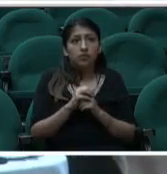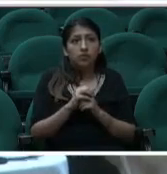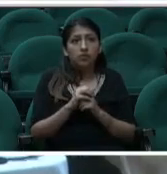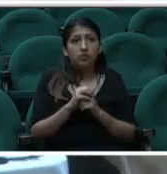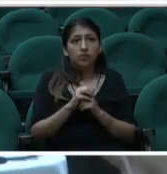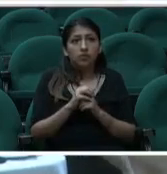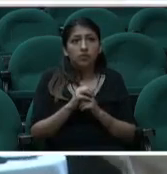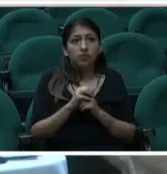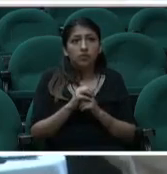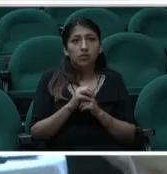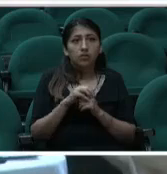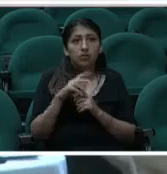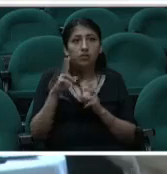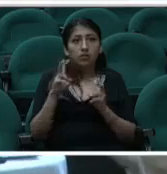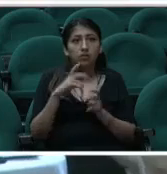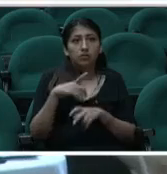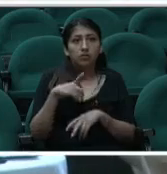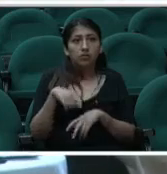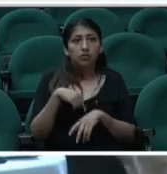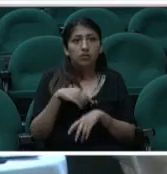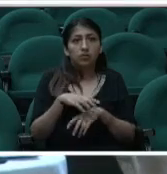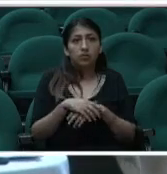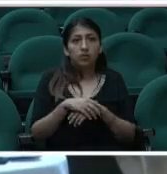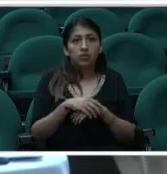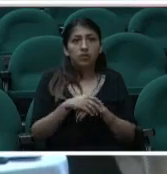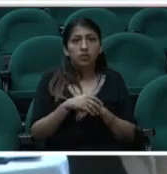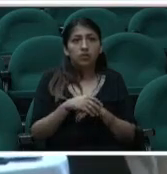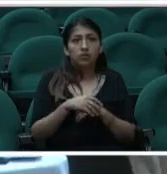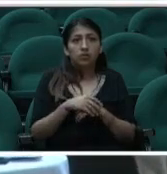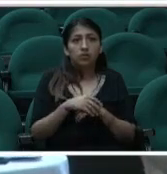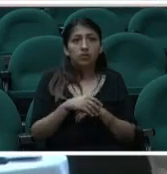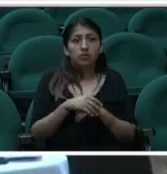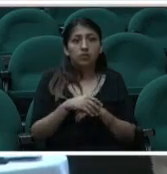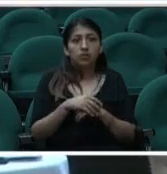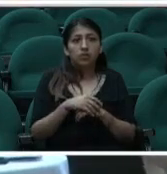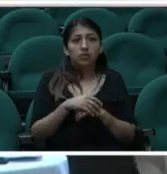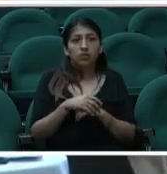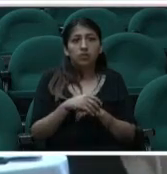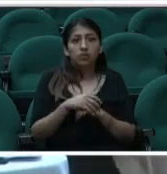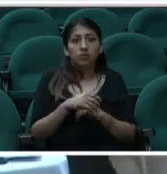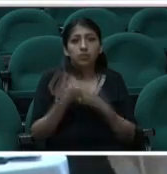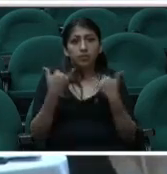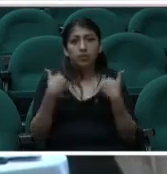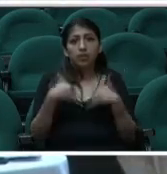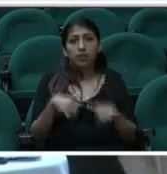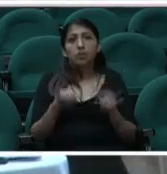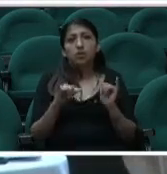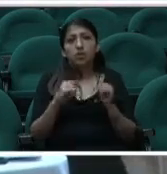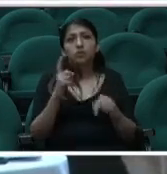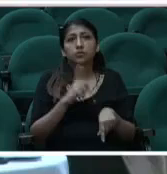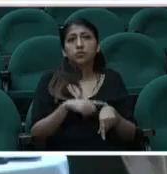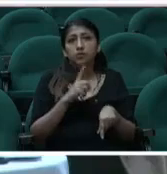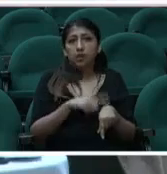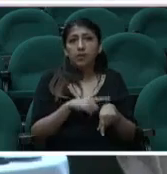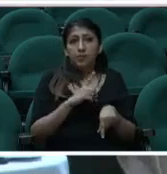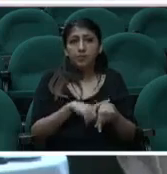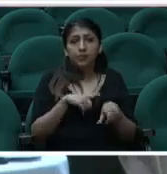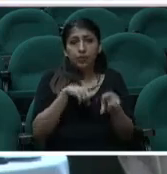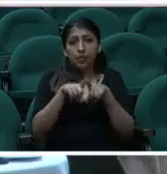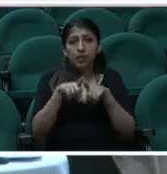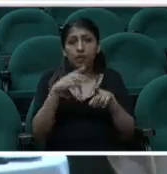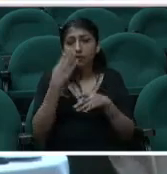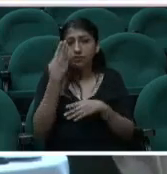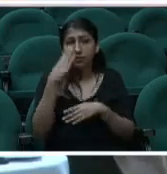claro el tema de salud educación educación y salud por supuesto pues continuamos en este tiempo estamos en el debate